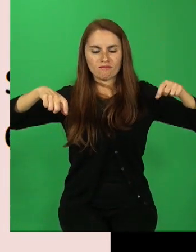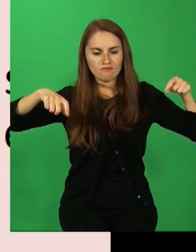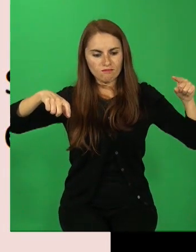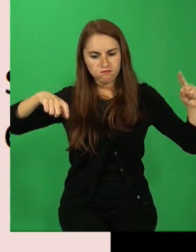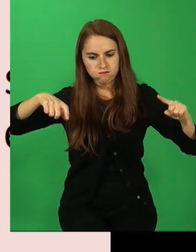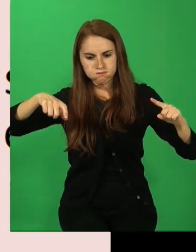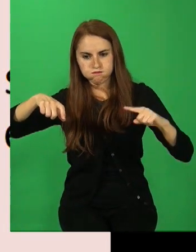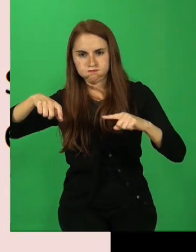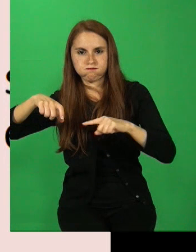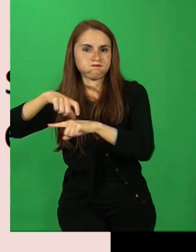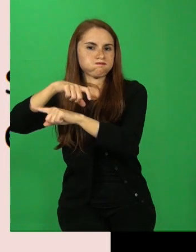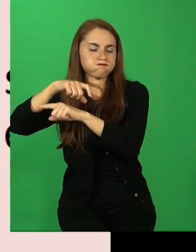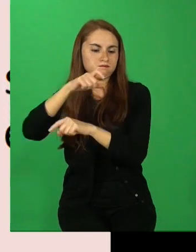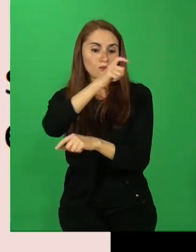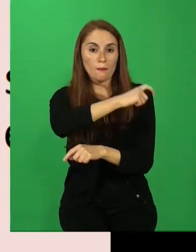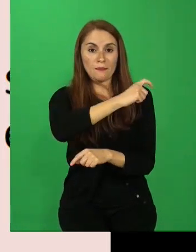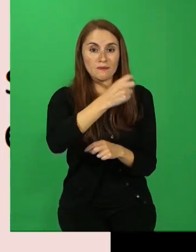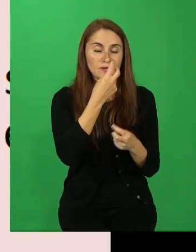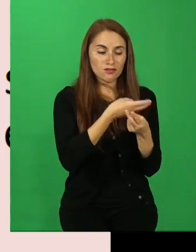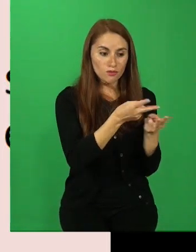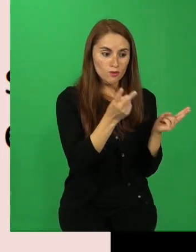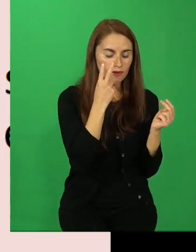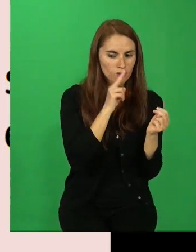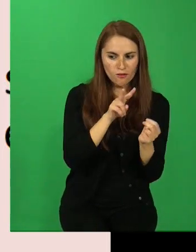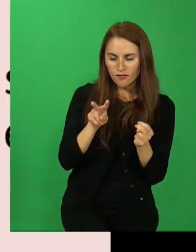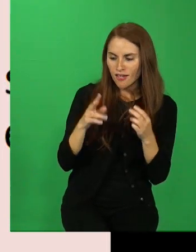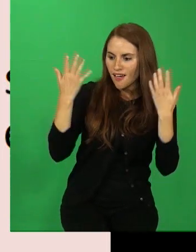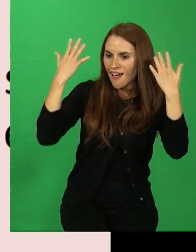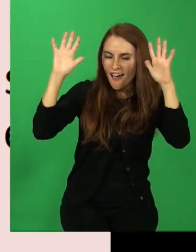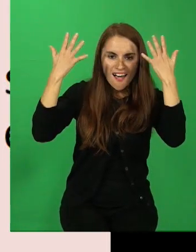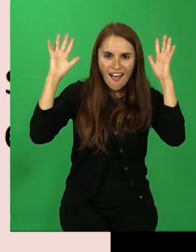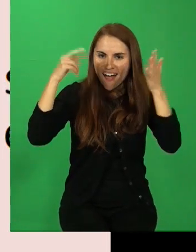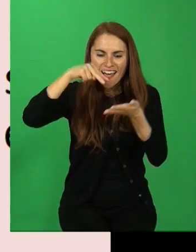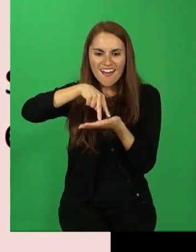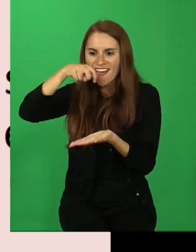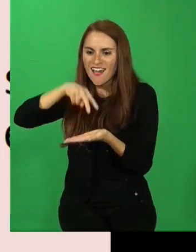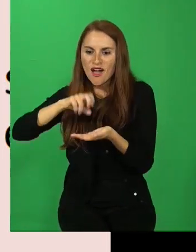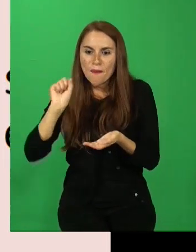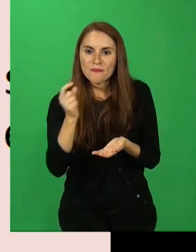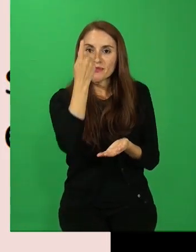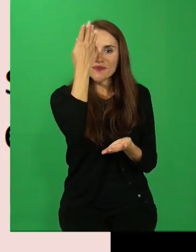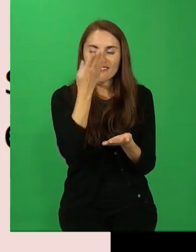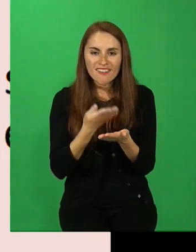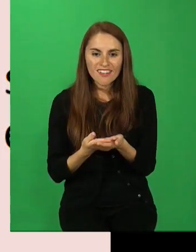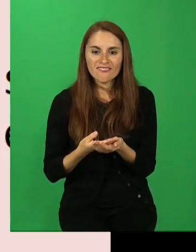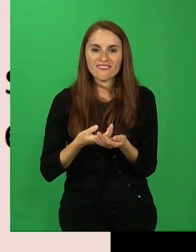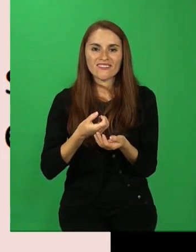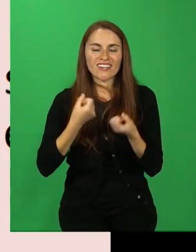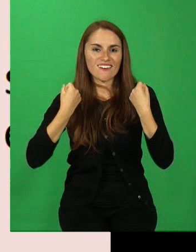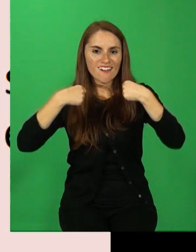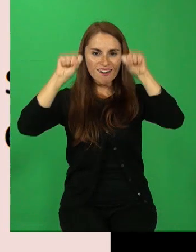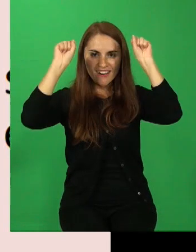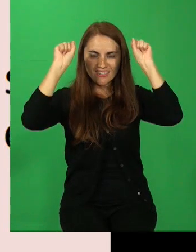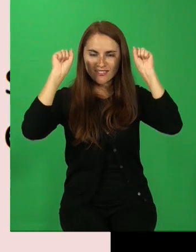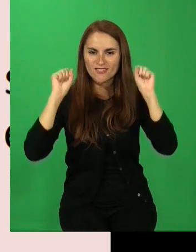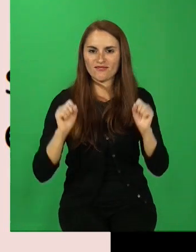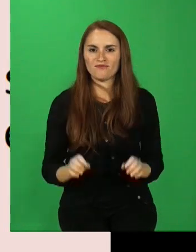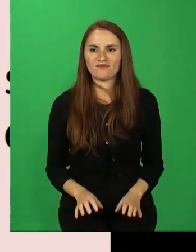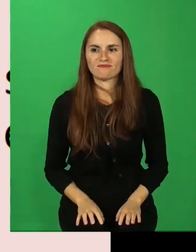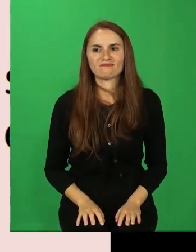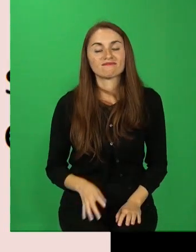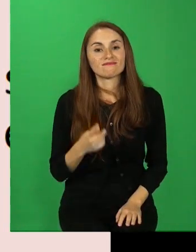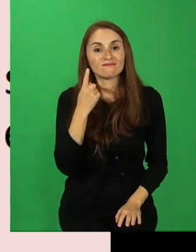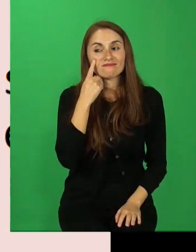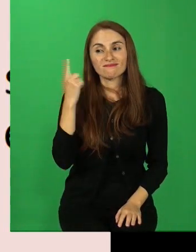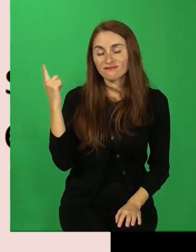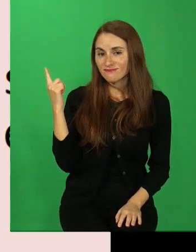espectadores saltaban cantando sin cesar. Por primera vez su equipo era campeón nacional. Acá tenemos un narrador de conocimiento relativo. Él